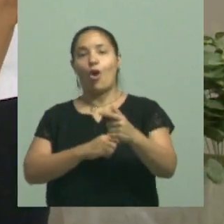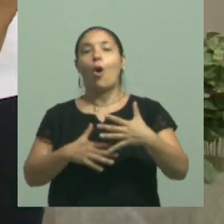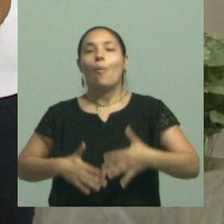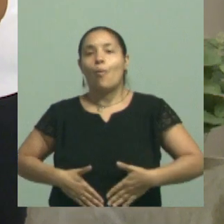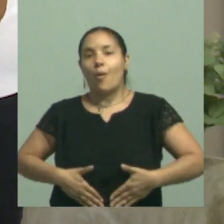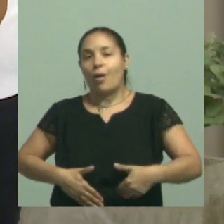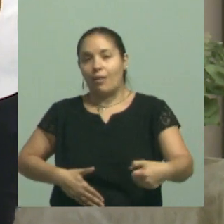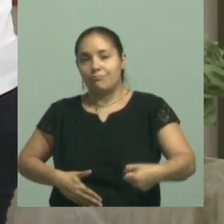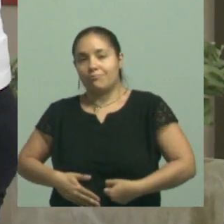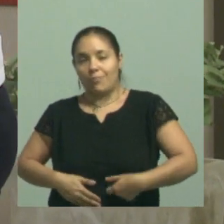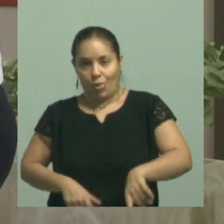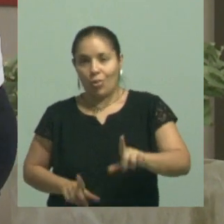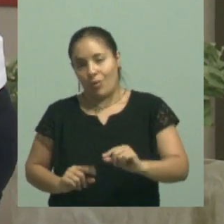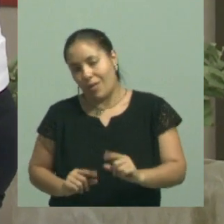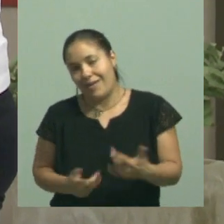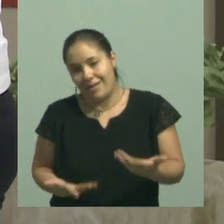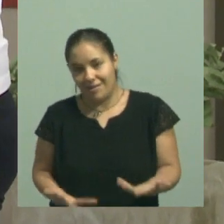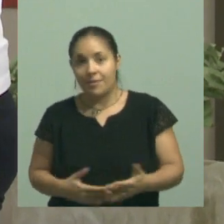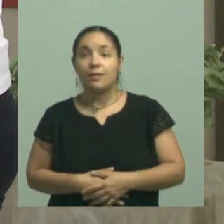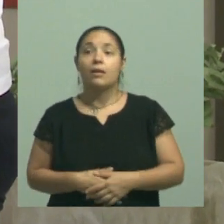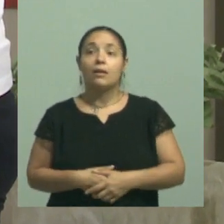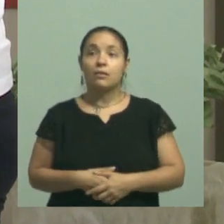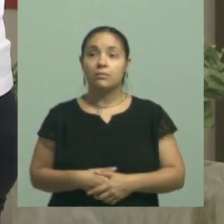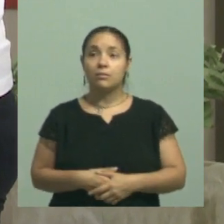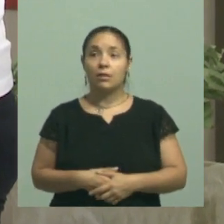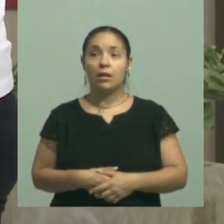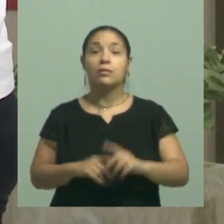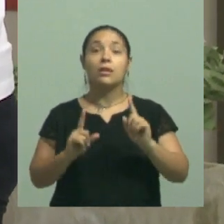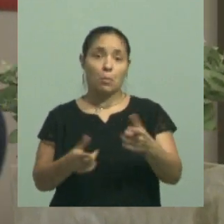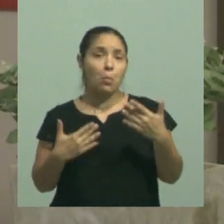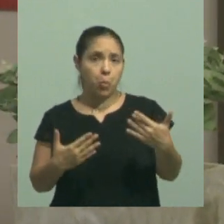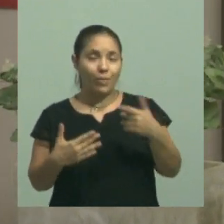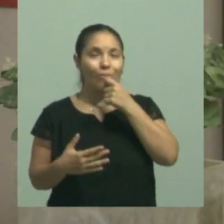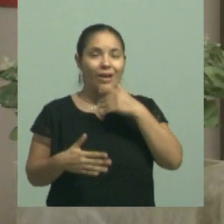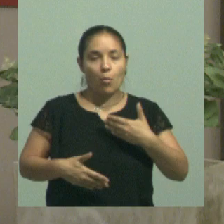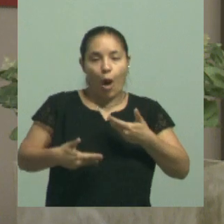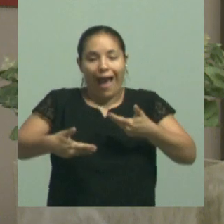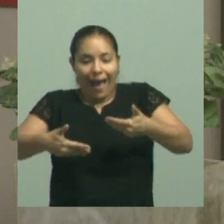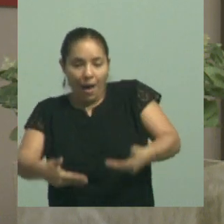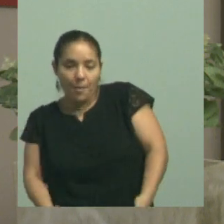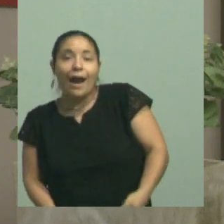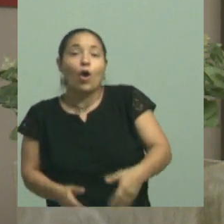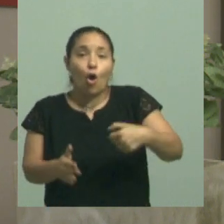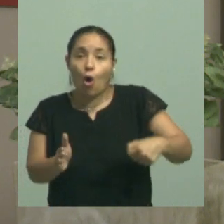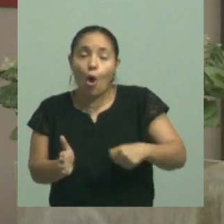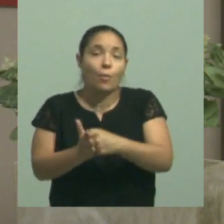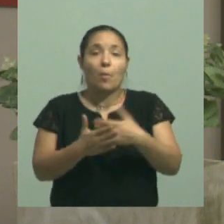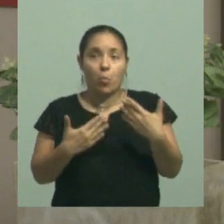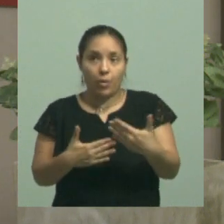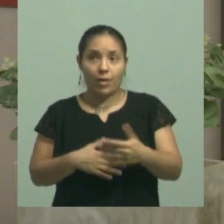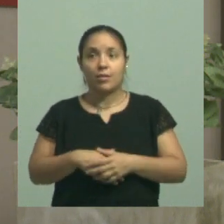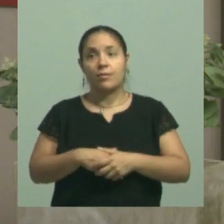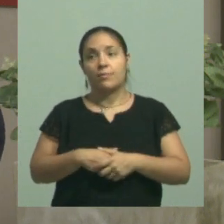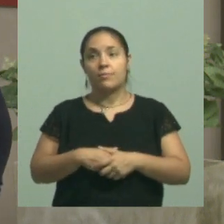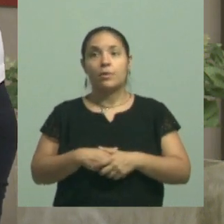cual. También podemos pegar la zona baja, pero tienen cierto, por decirle, unos minutos donde él todavía tiene